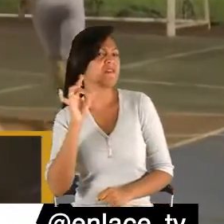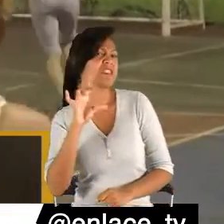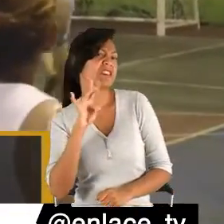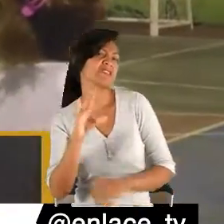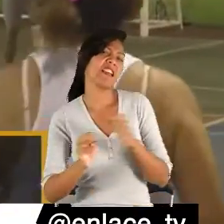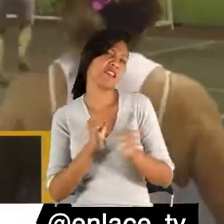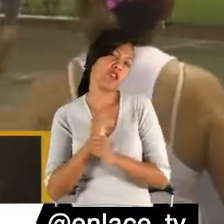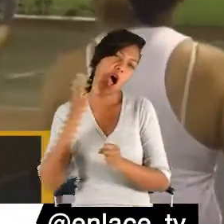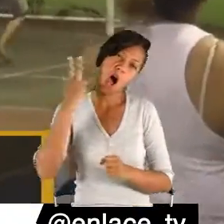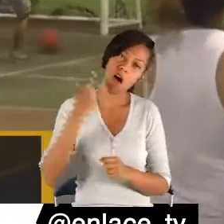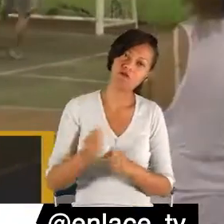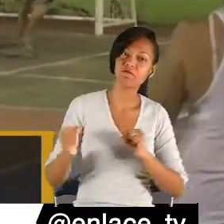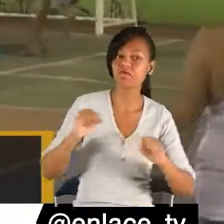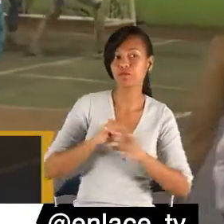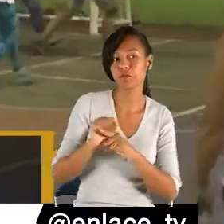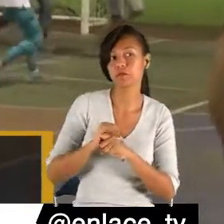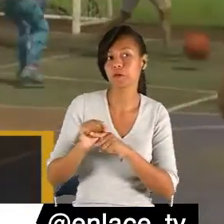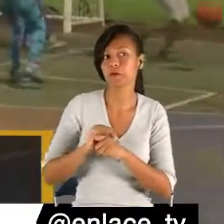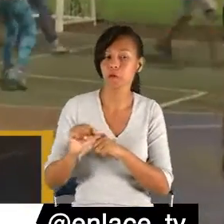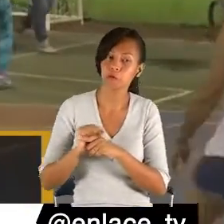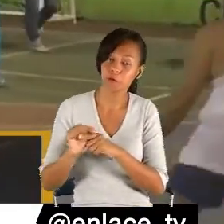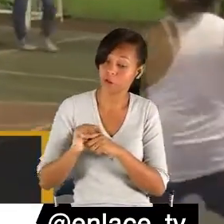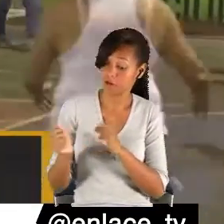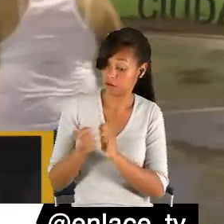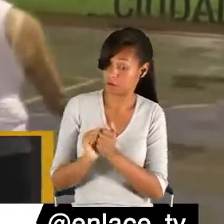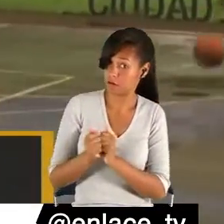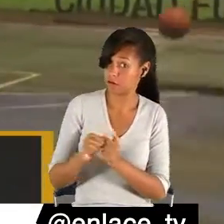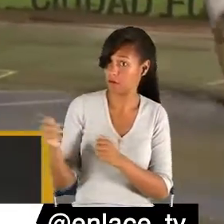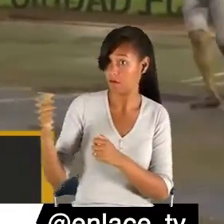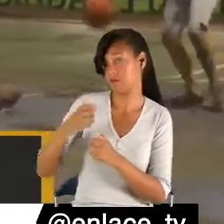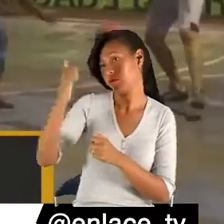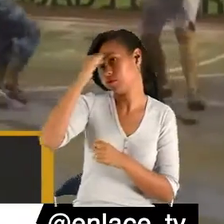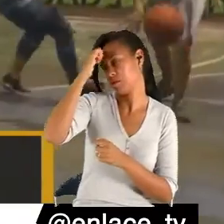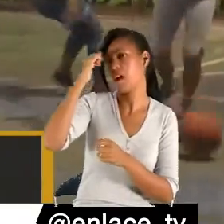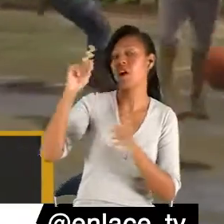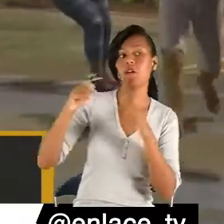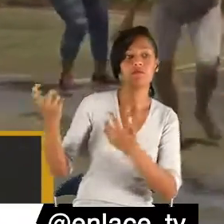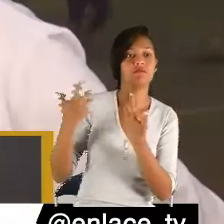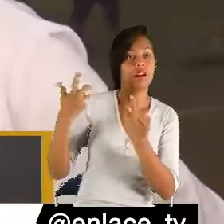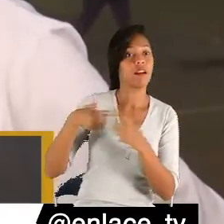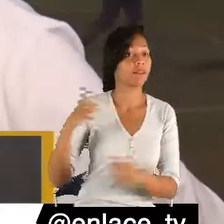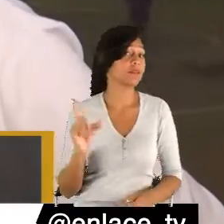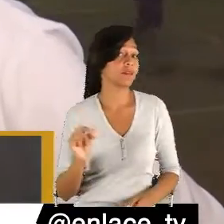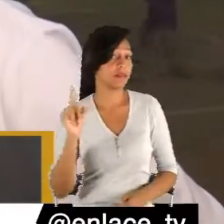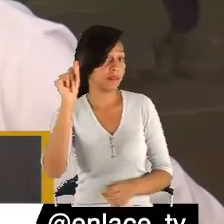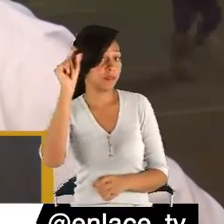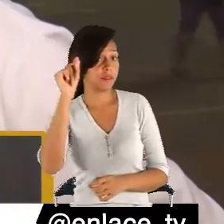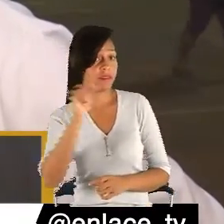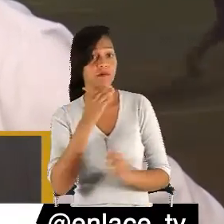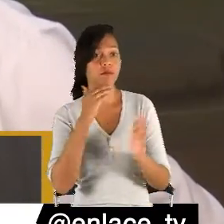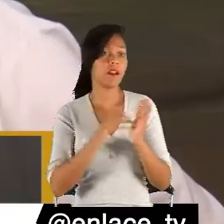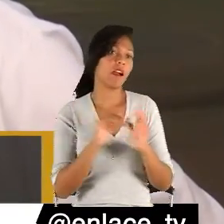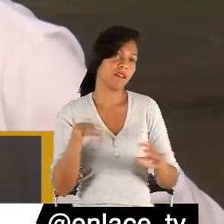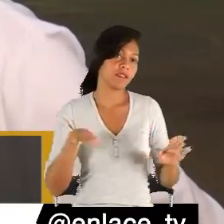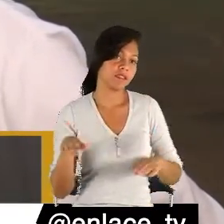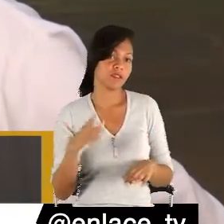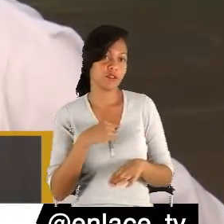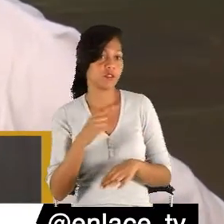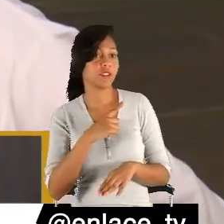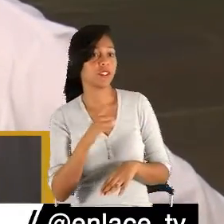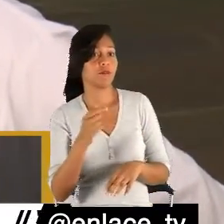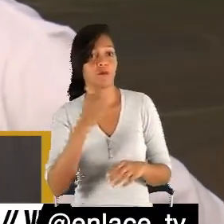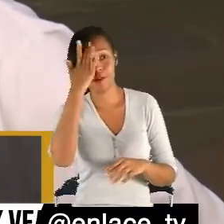estar en estas actividades con los profesores que nos han nombrado inderba en ocasiones me dirijo yo porque ya yo soy un